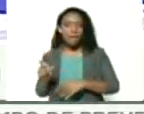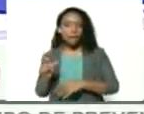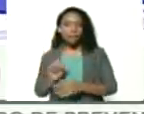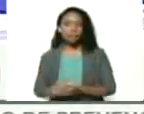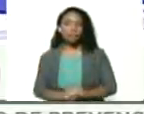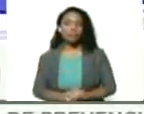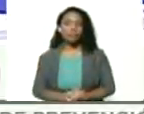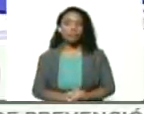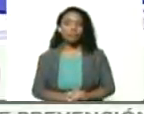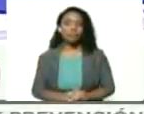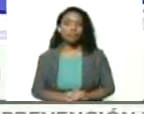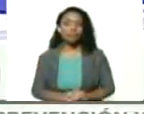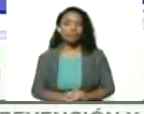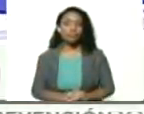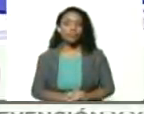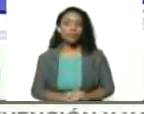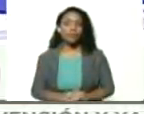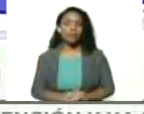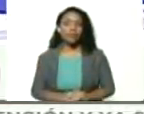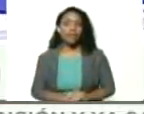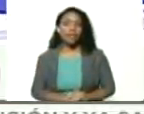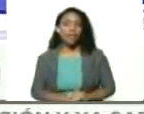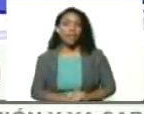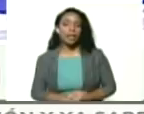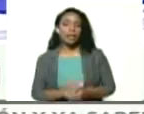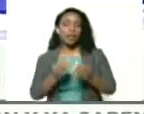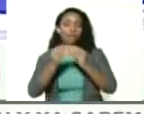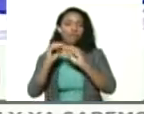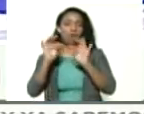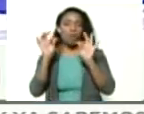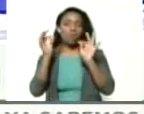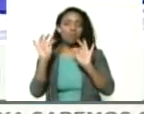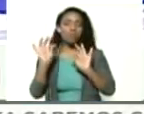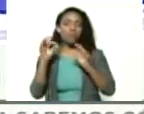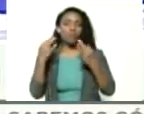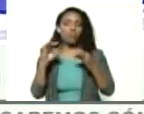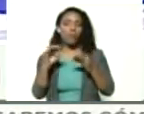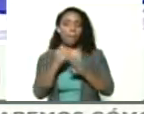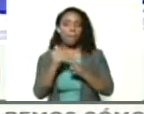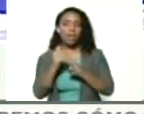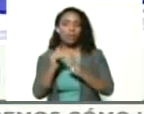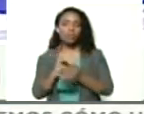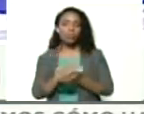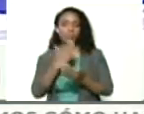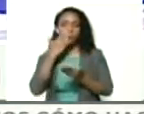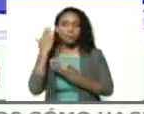Lander del ala moderada. Adelante, doctora Gutiérrez.